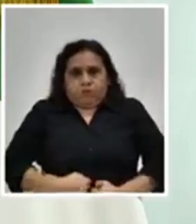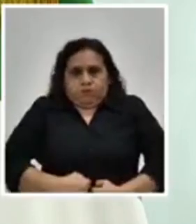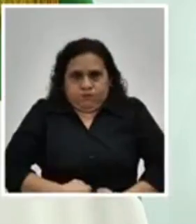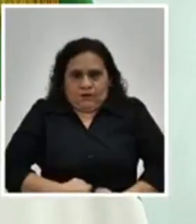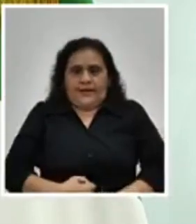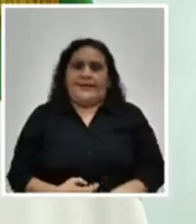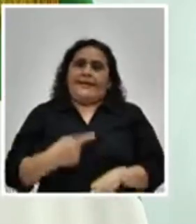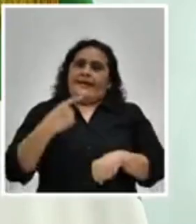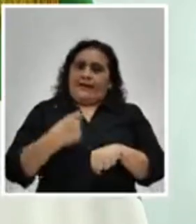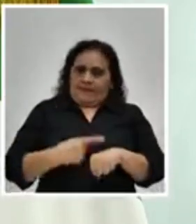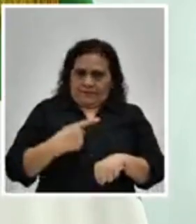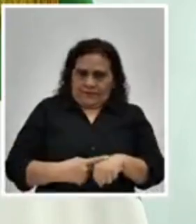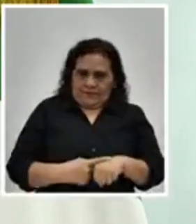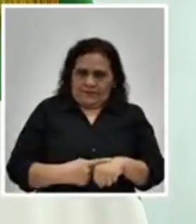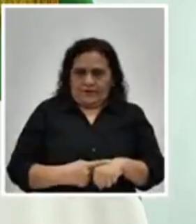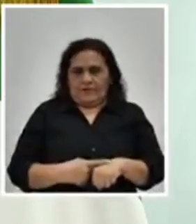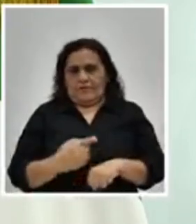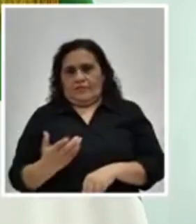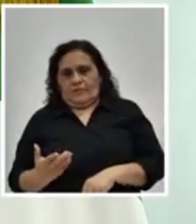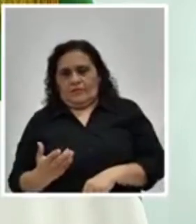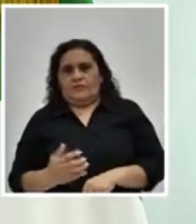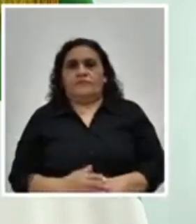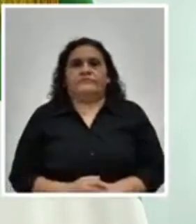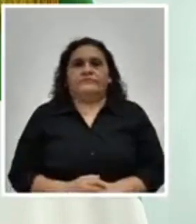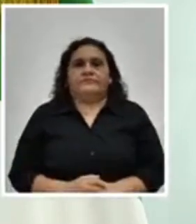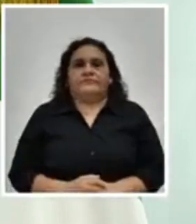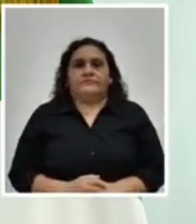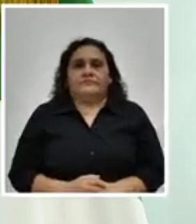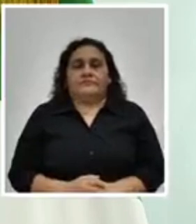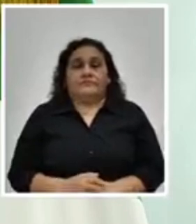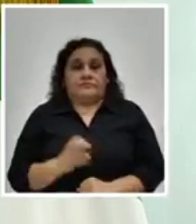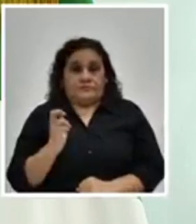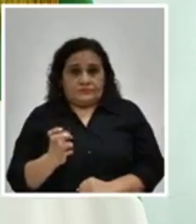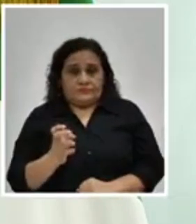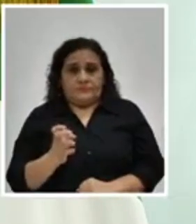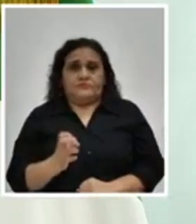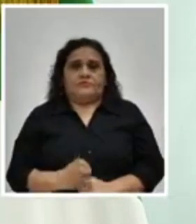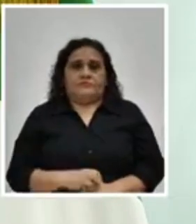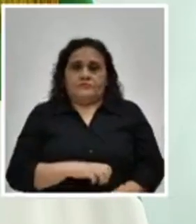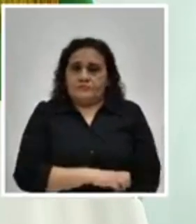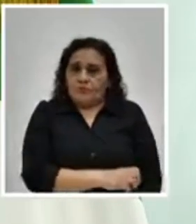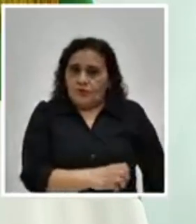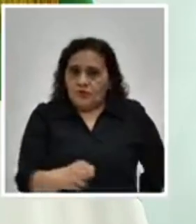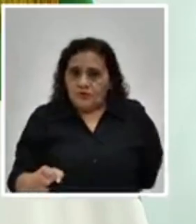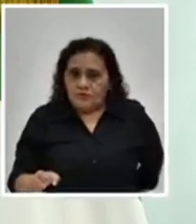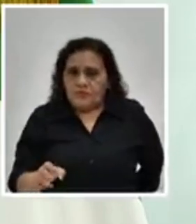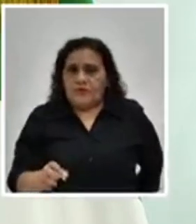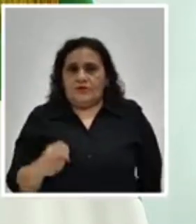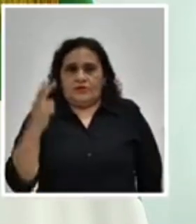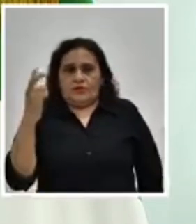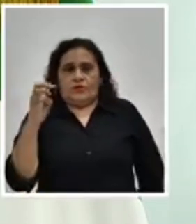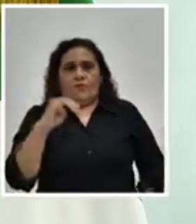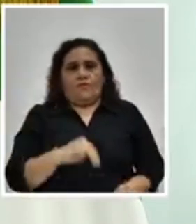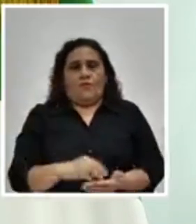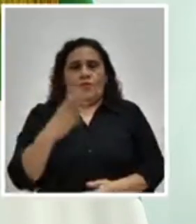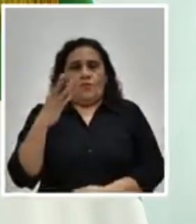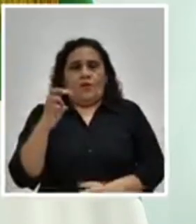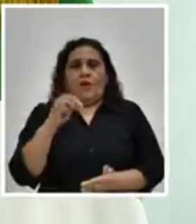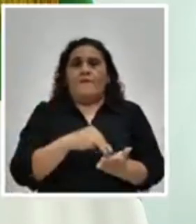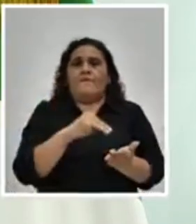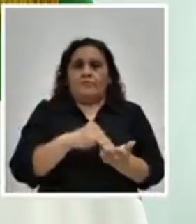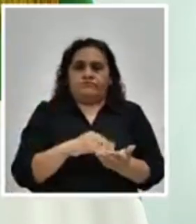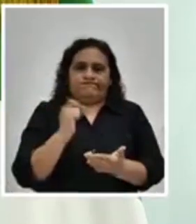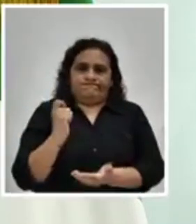enfermedades producidas por el sedentarismo. Este espacio, en el que se invirtieron 2.4 millones de